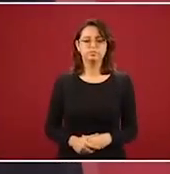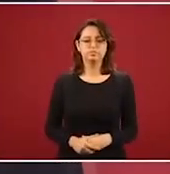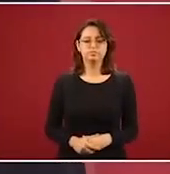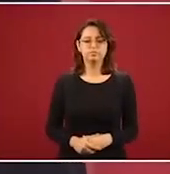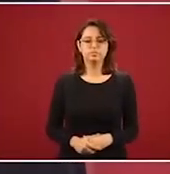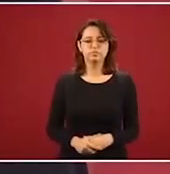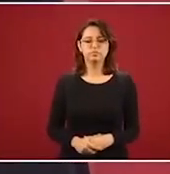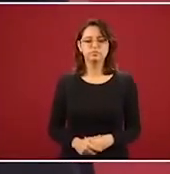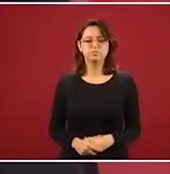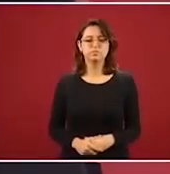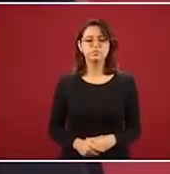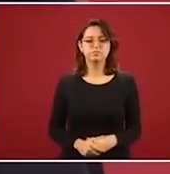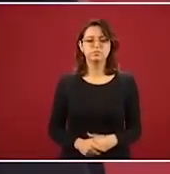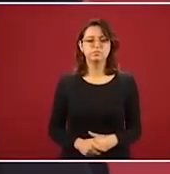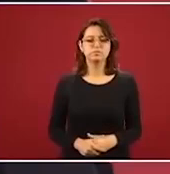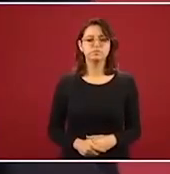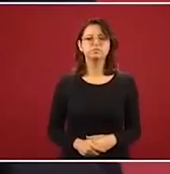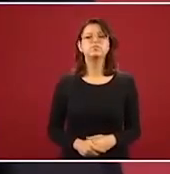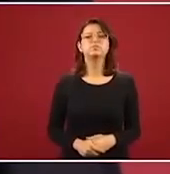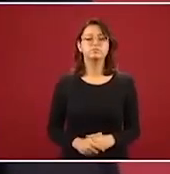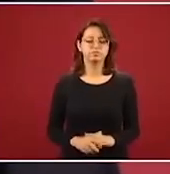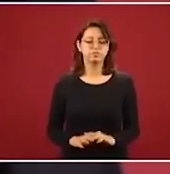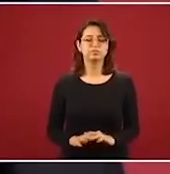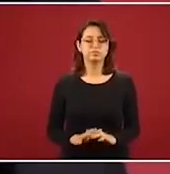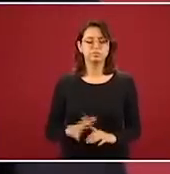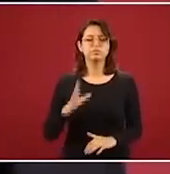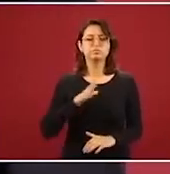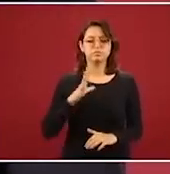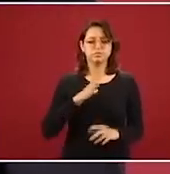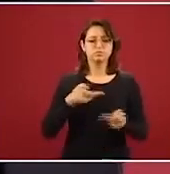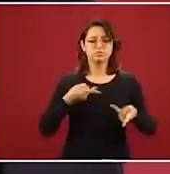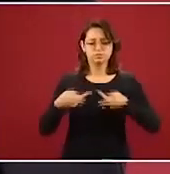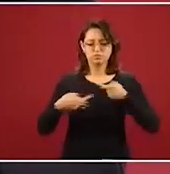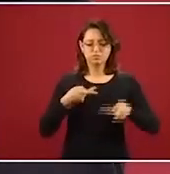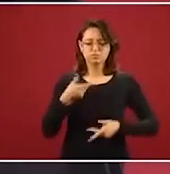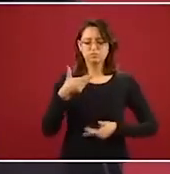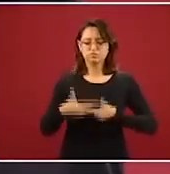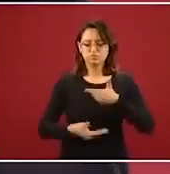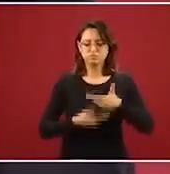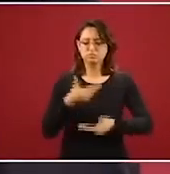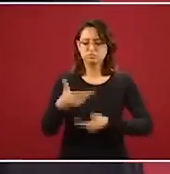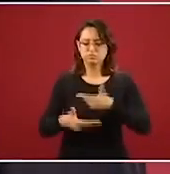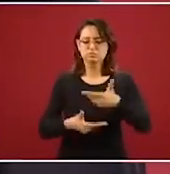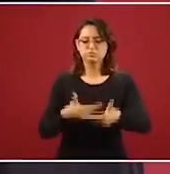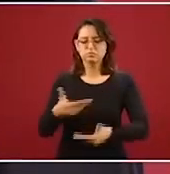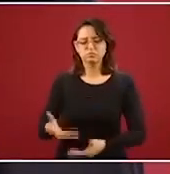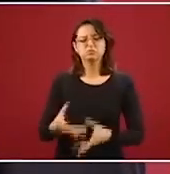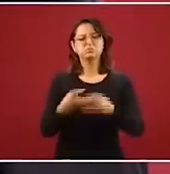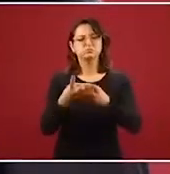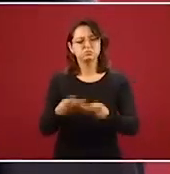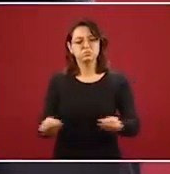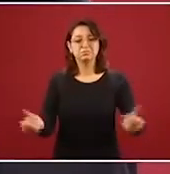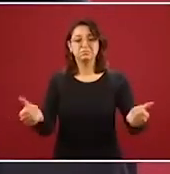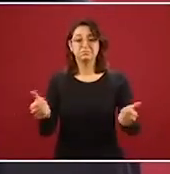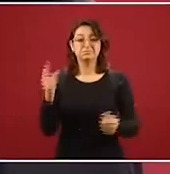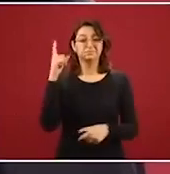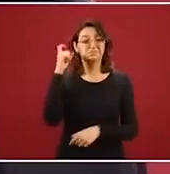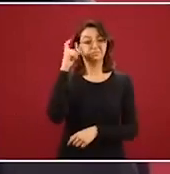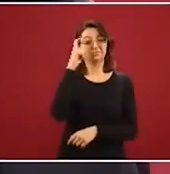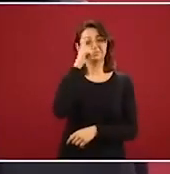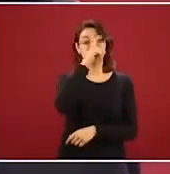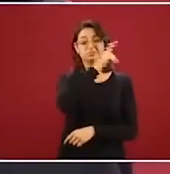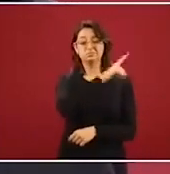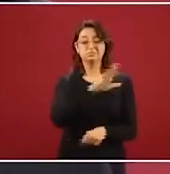Entonces, ya se está resolviendo, lleva trabajo, porque el esquema